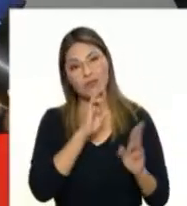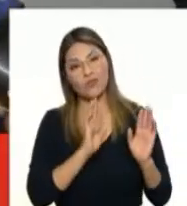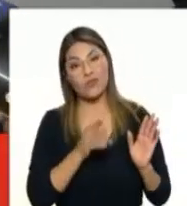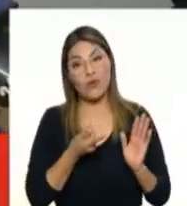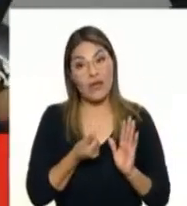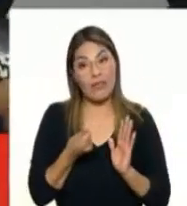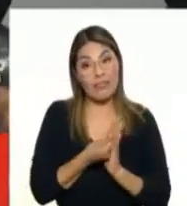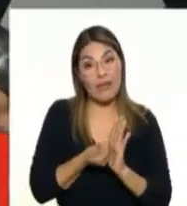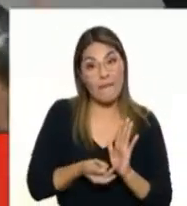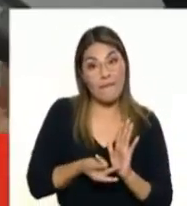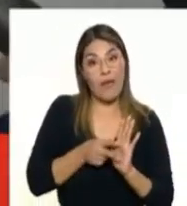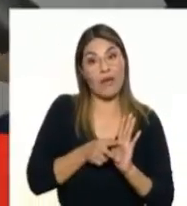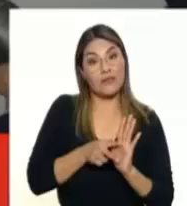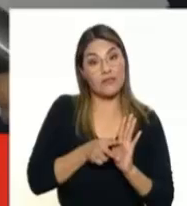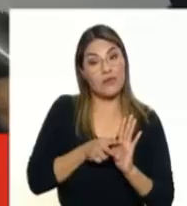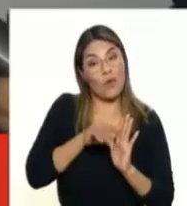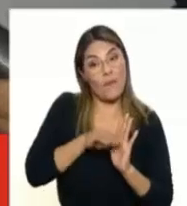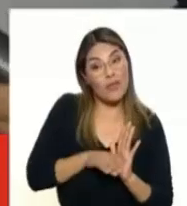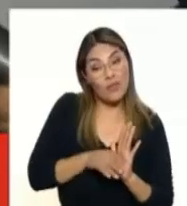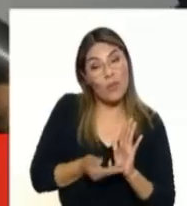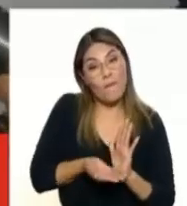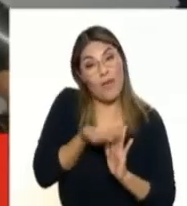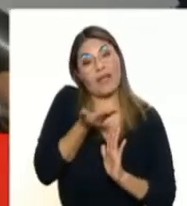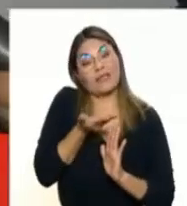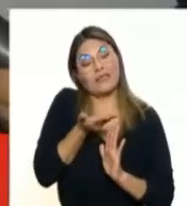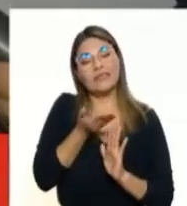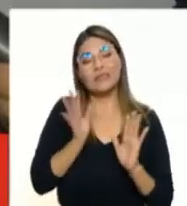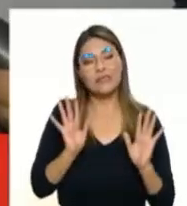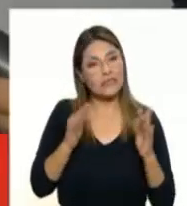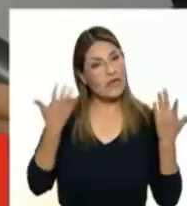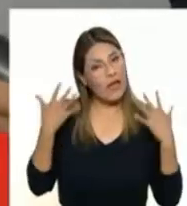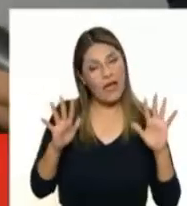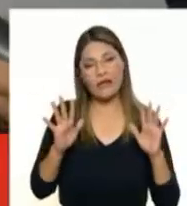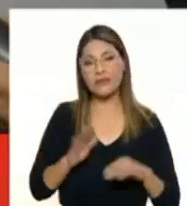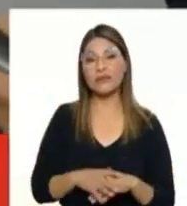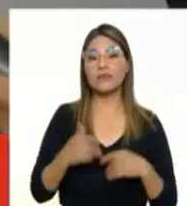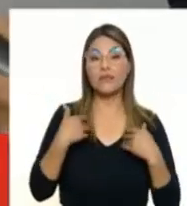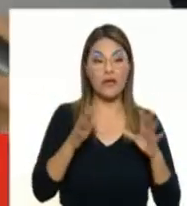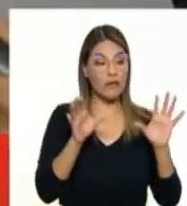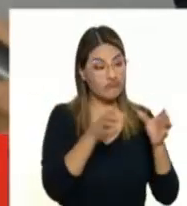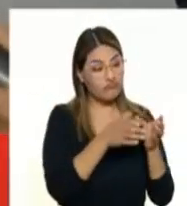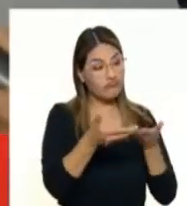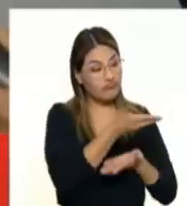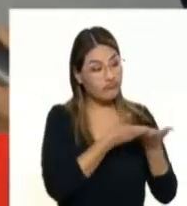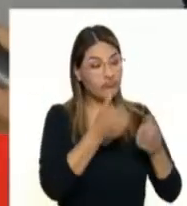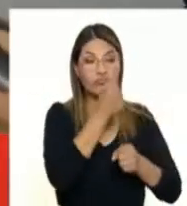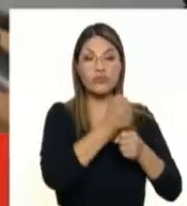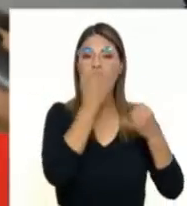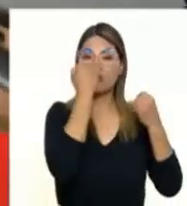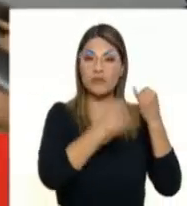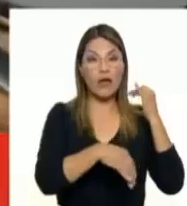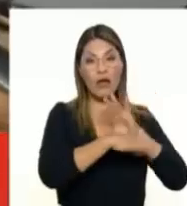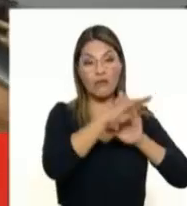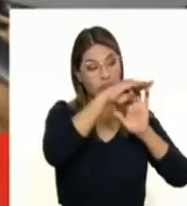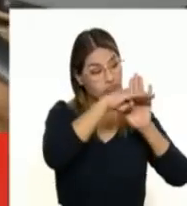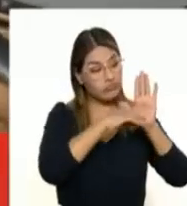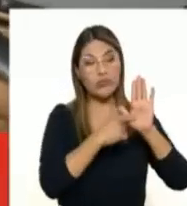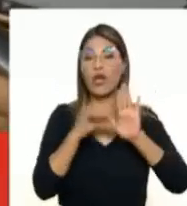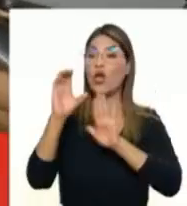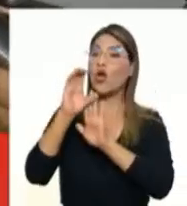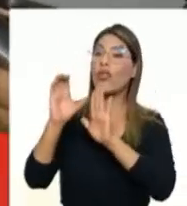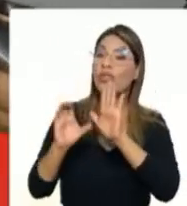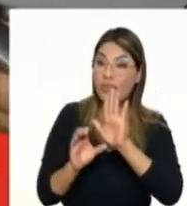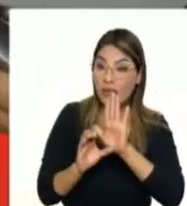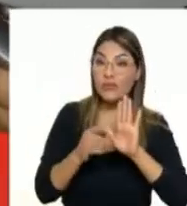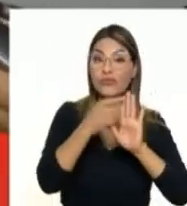se reunió con varios representantes del gremio empresarial, CONFIET, CGTP, CUT,